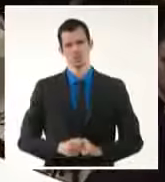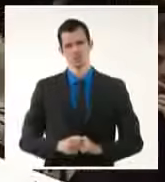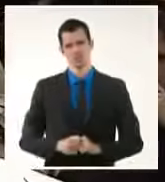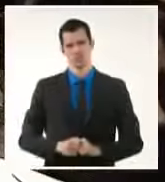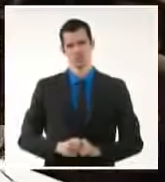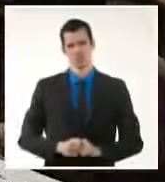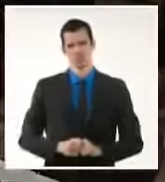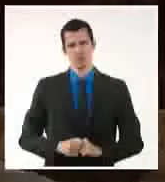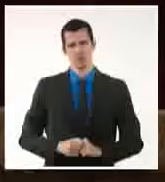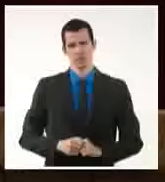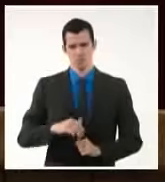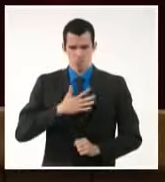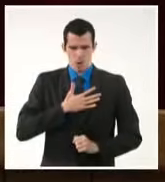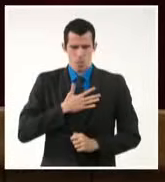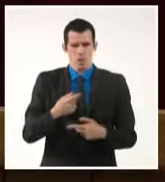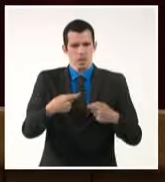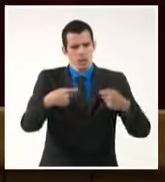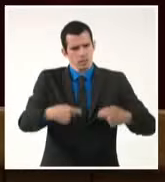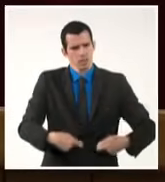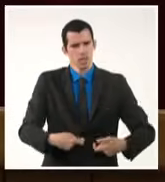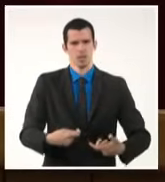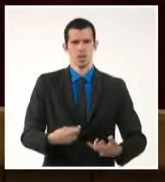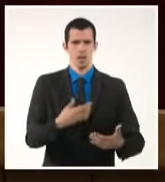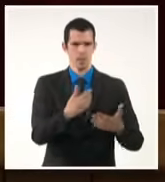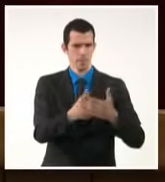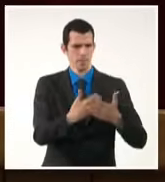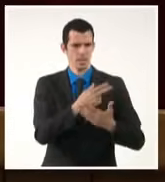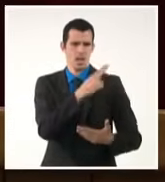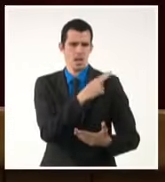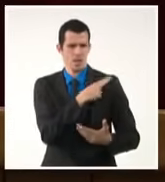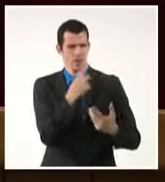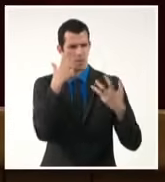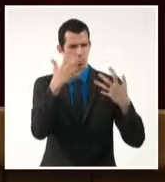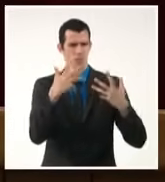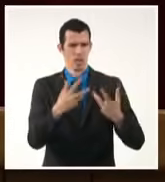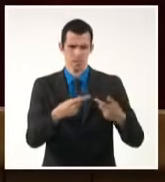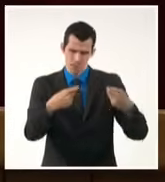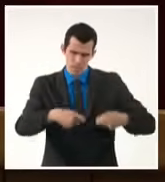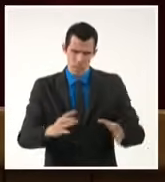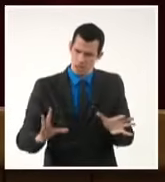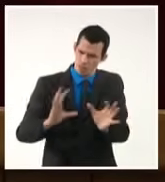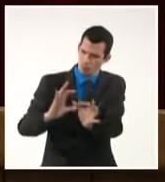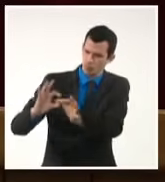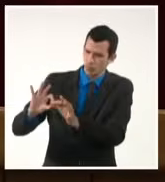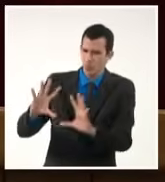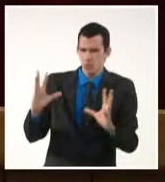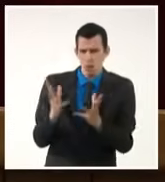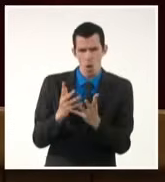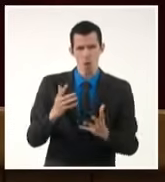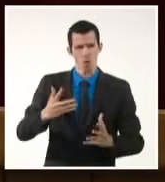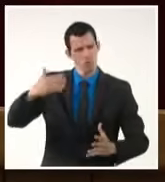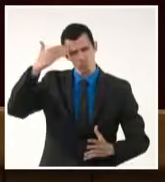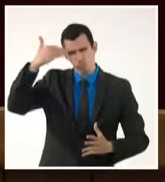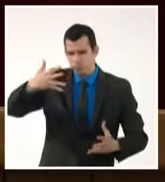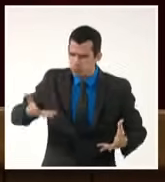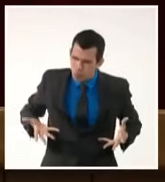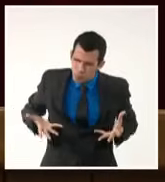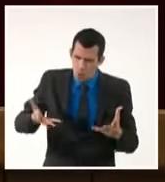que le han sido otorgadas. El pueblo espera que los empresarios cubanos apuesten con todo por su